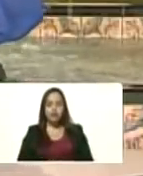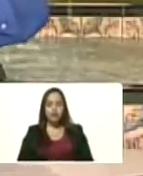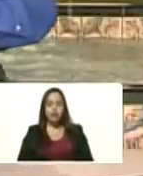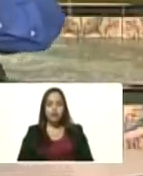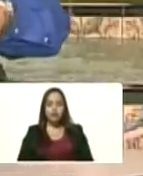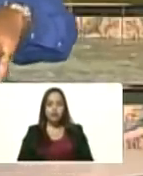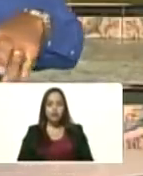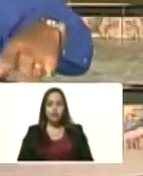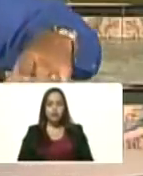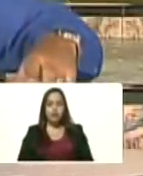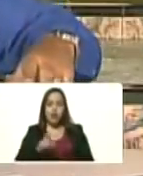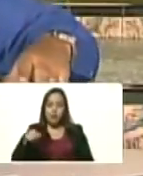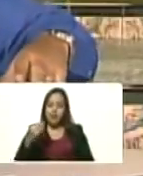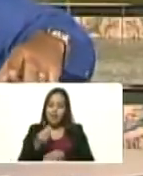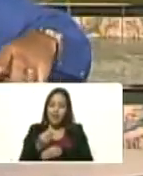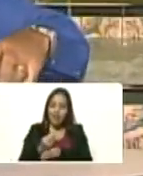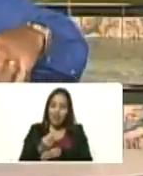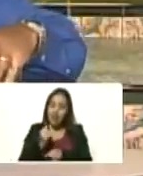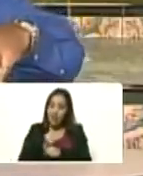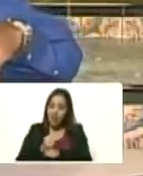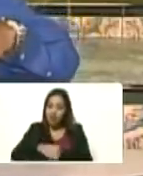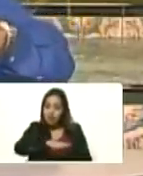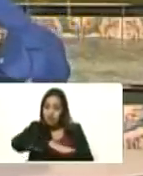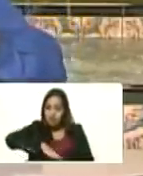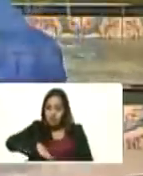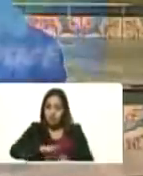y la producción en el terreno